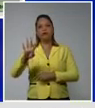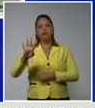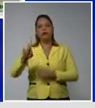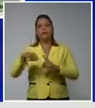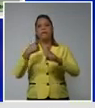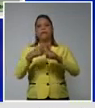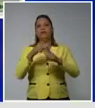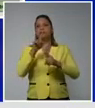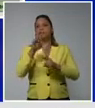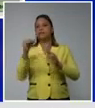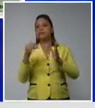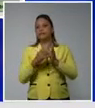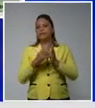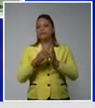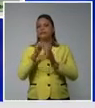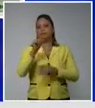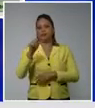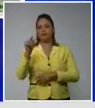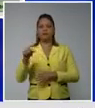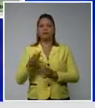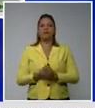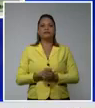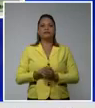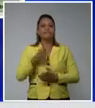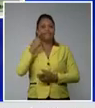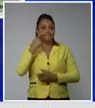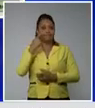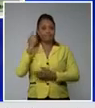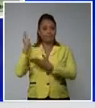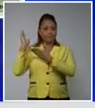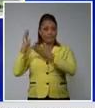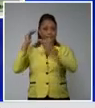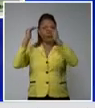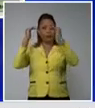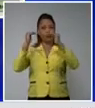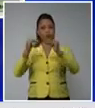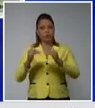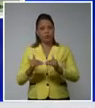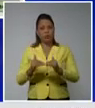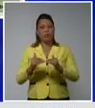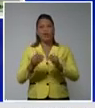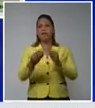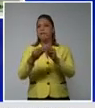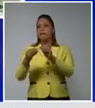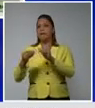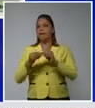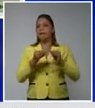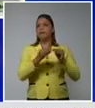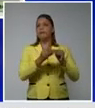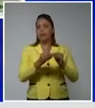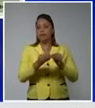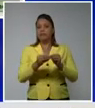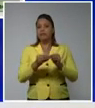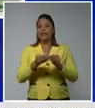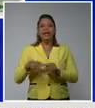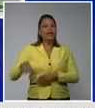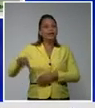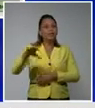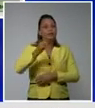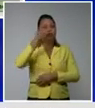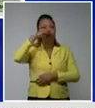100.000 habitantes. Como ustedes pueden ver, realmente la transmisión en todo nuestro